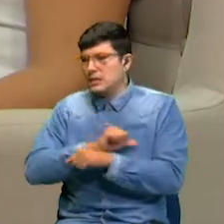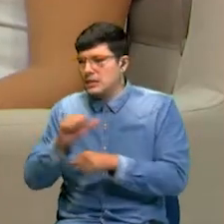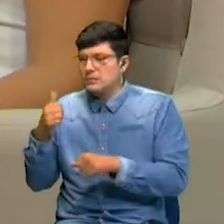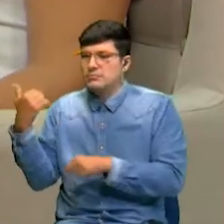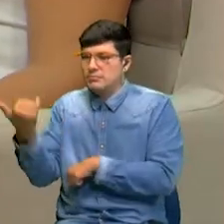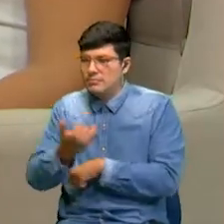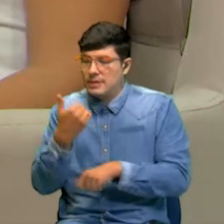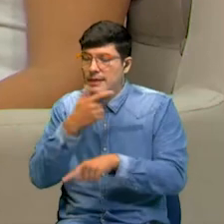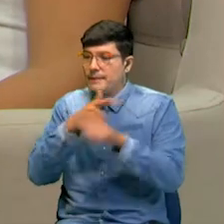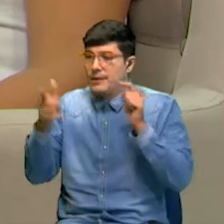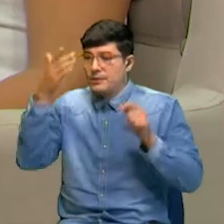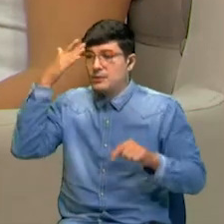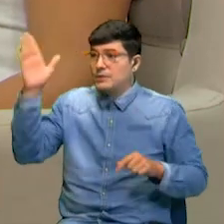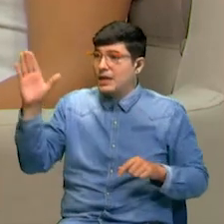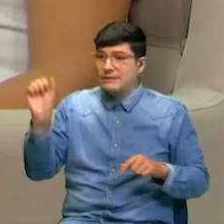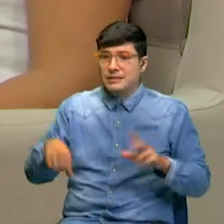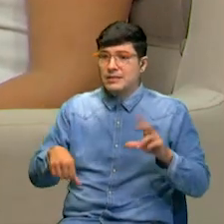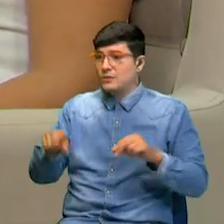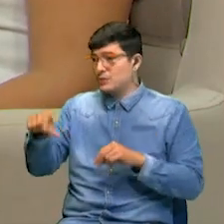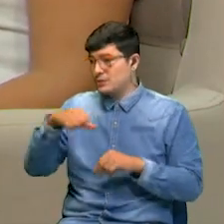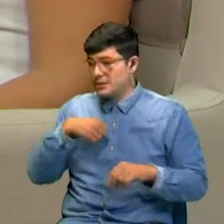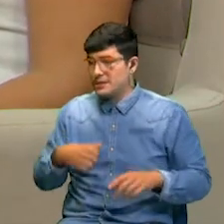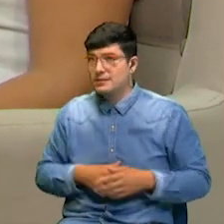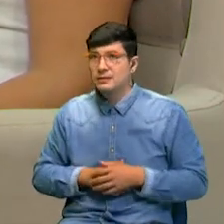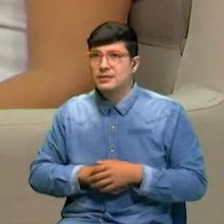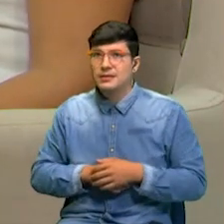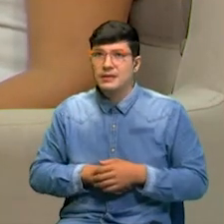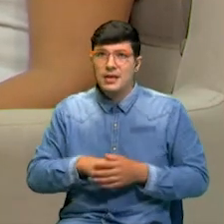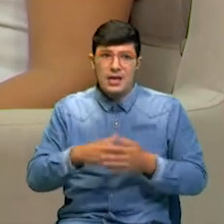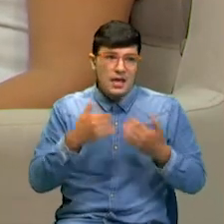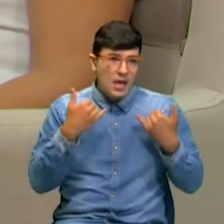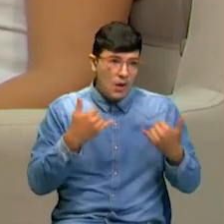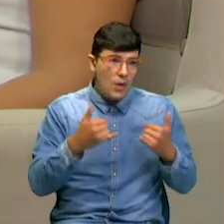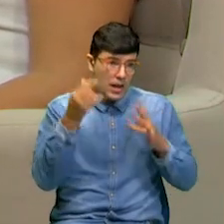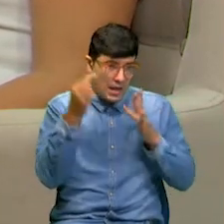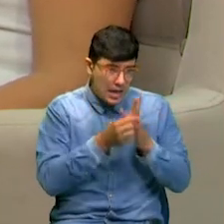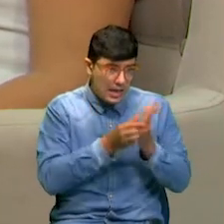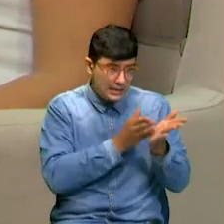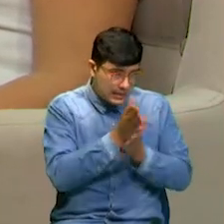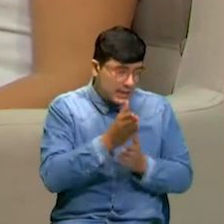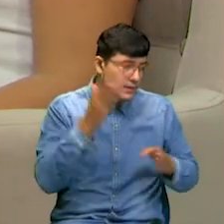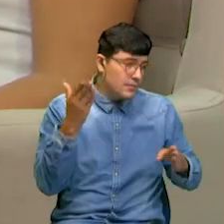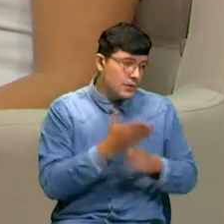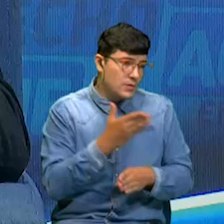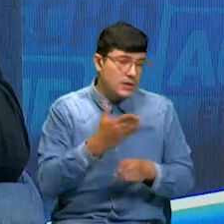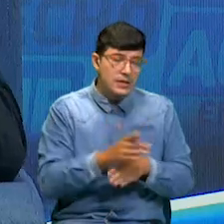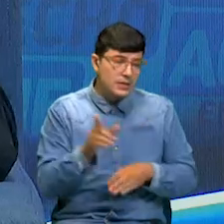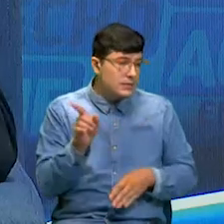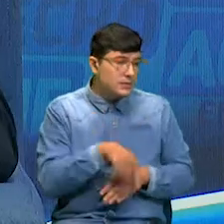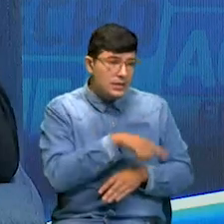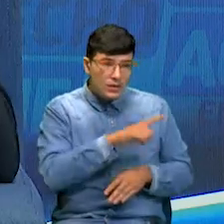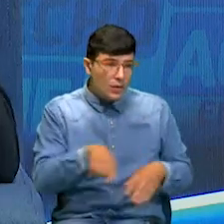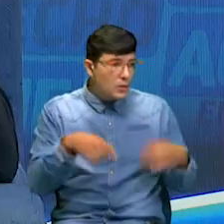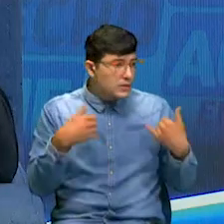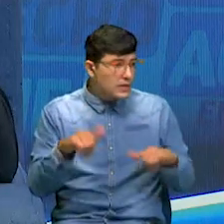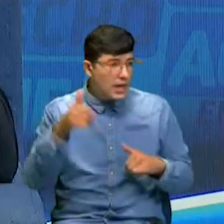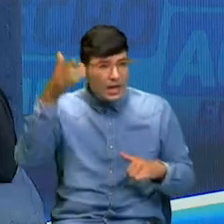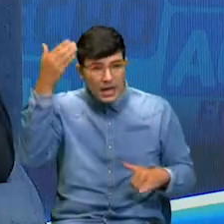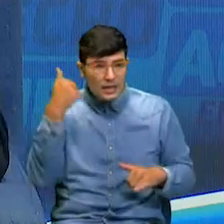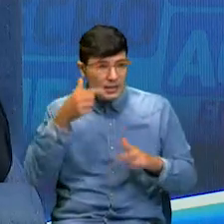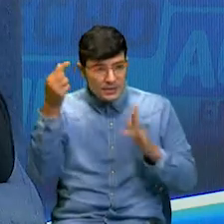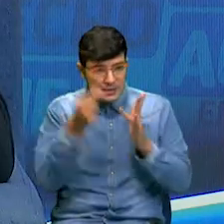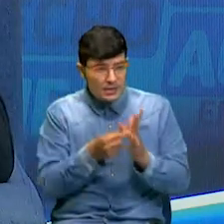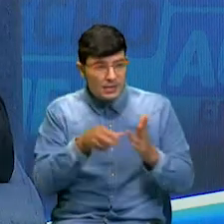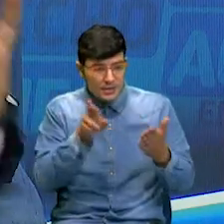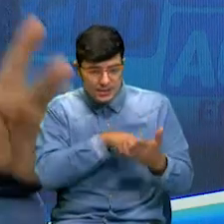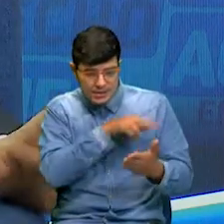pero no sabemos si la señora la tiene o no. Si eso está vigente, pues sí es un problema. Sí, es un problema. Si no está vigente, si hicieron lo correspondiente